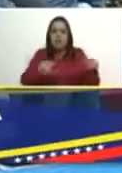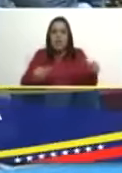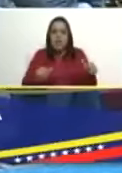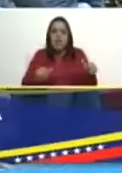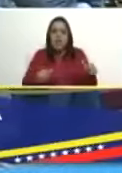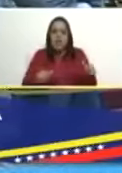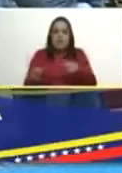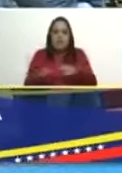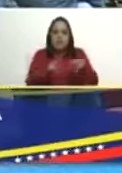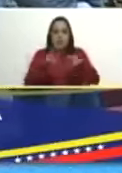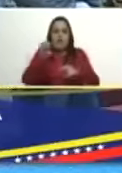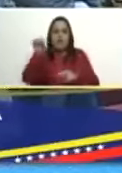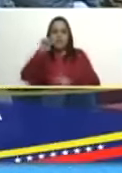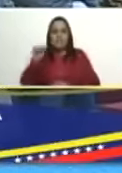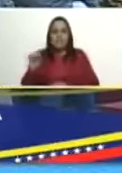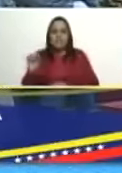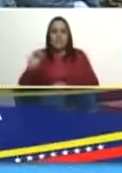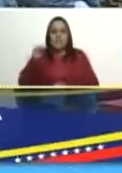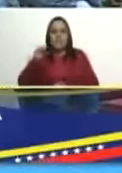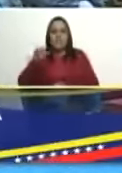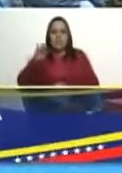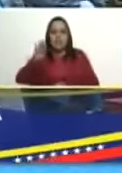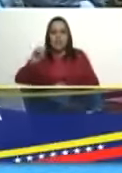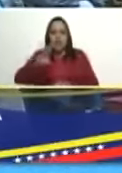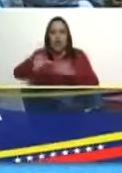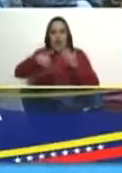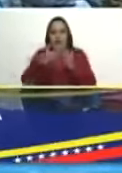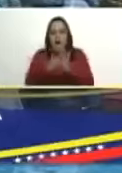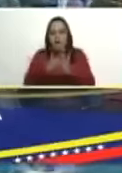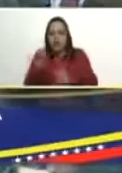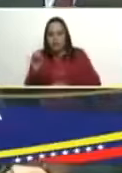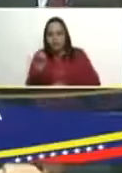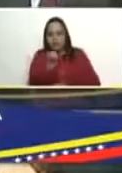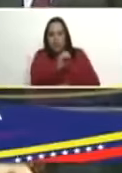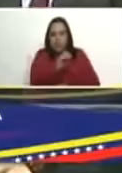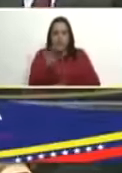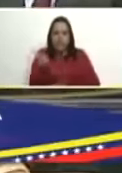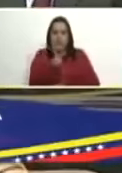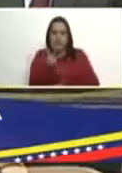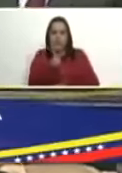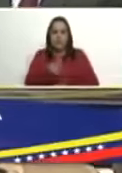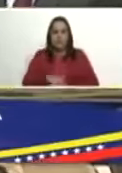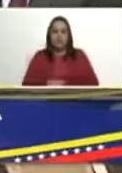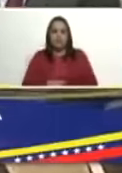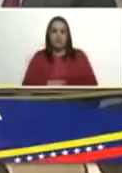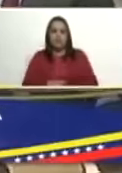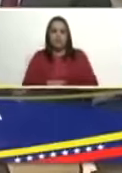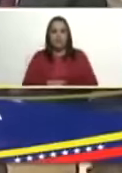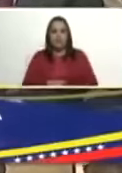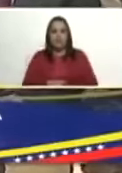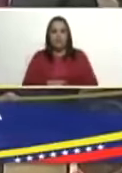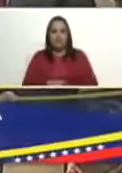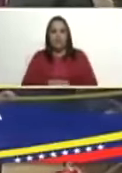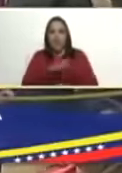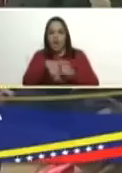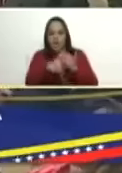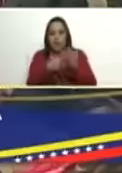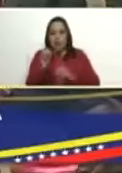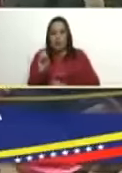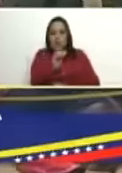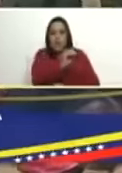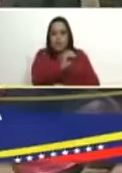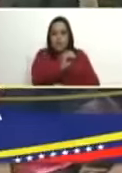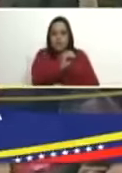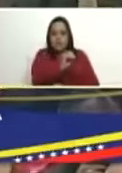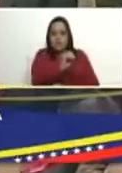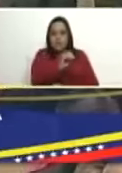río Esequibo hacia el territorio de Venezuela, hacia el occidente del